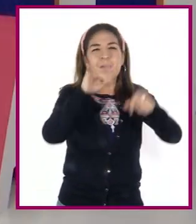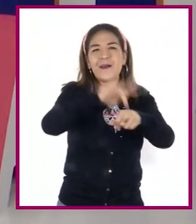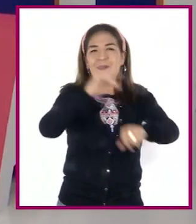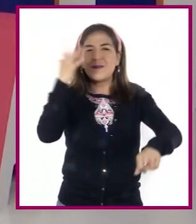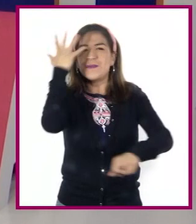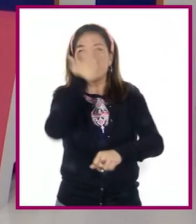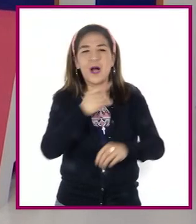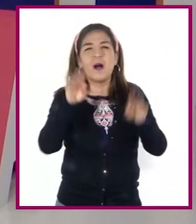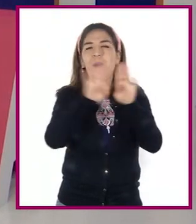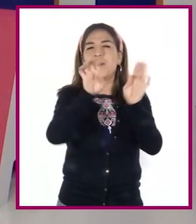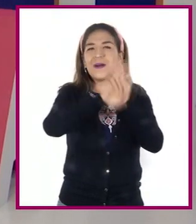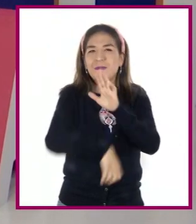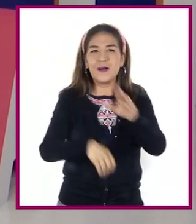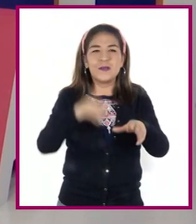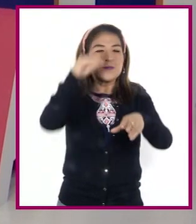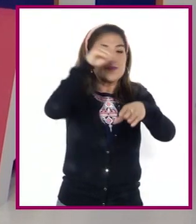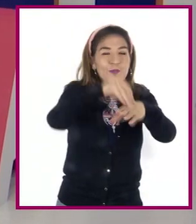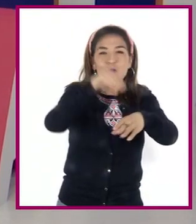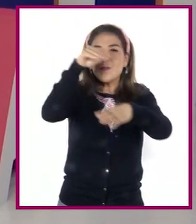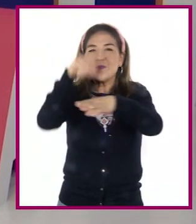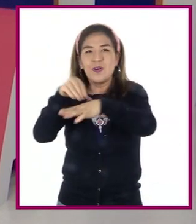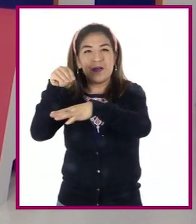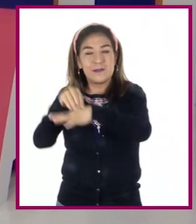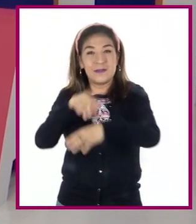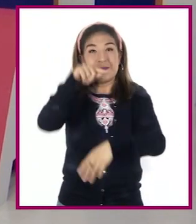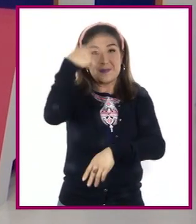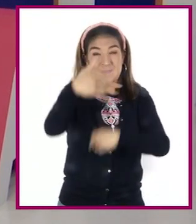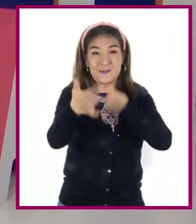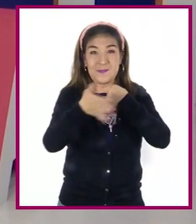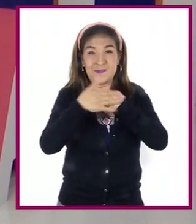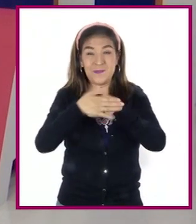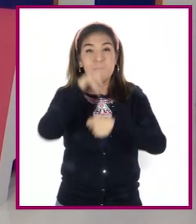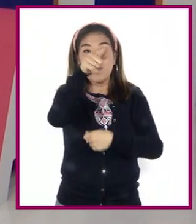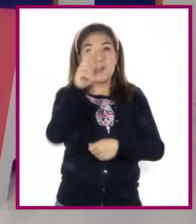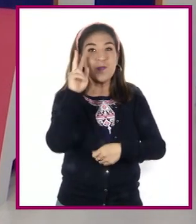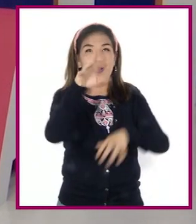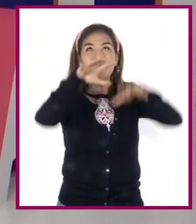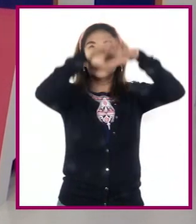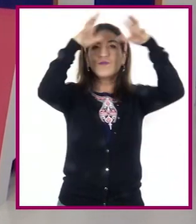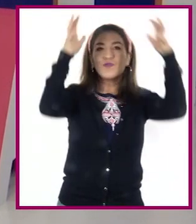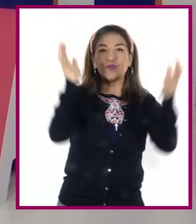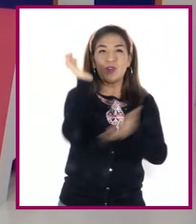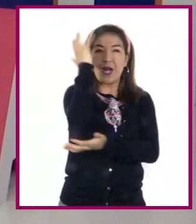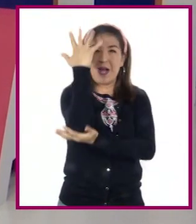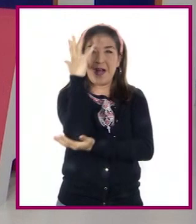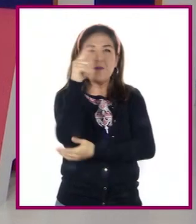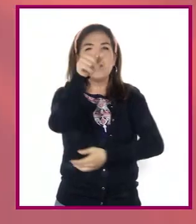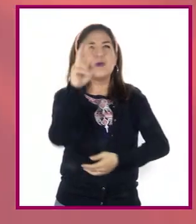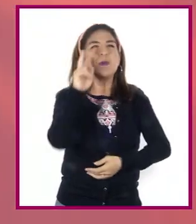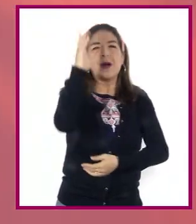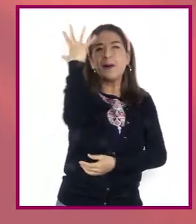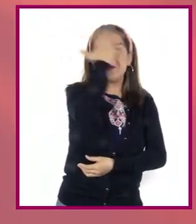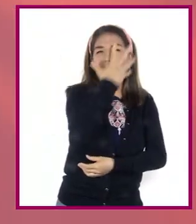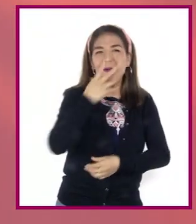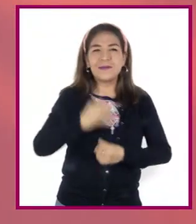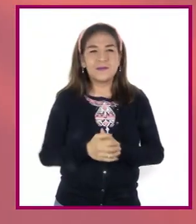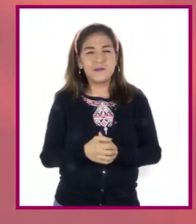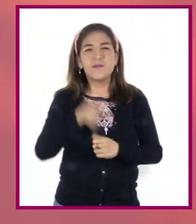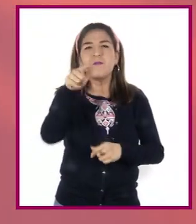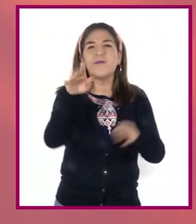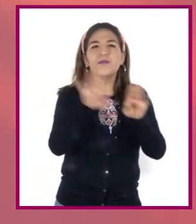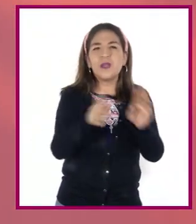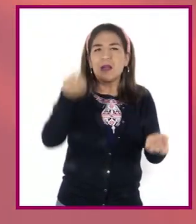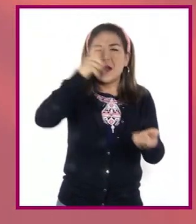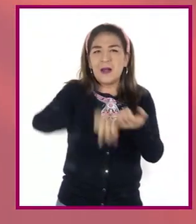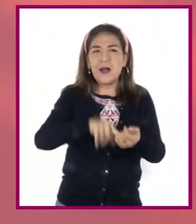por una. La próxima vez que se encuentren con un naranjo o un árbol cualquiera. Y en las dos llamas líquidas de los ojos